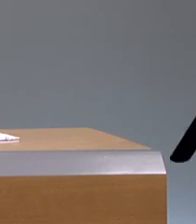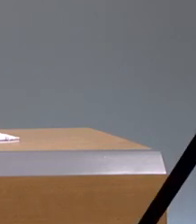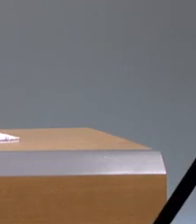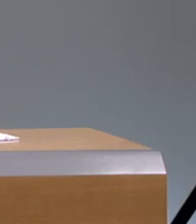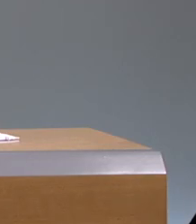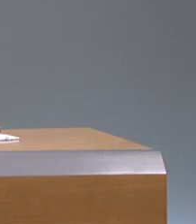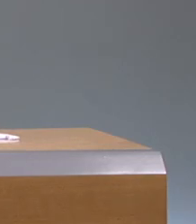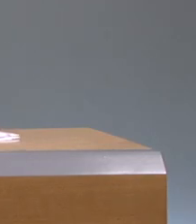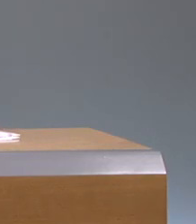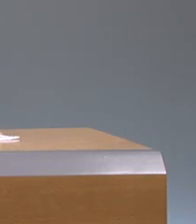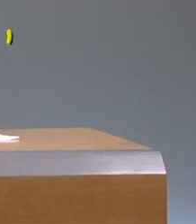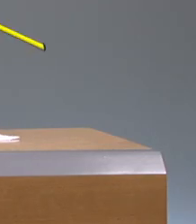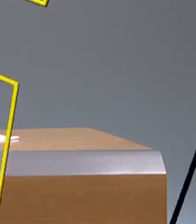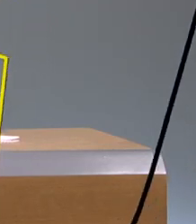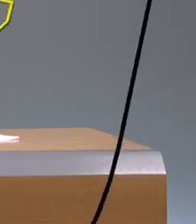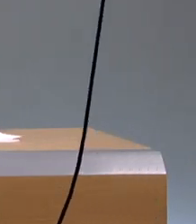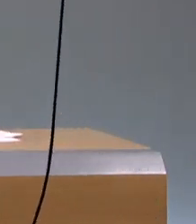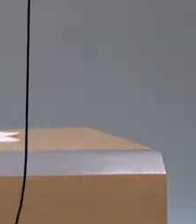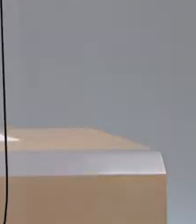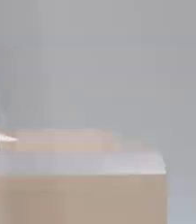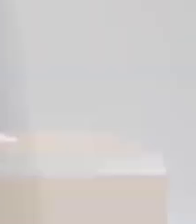gracias Pues muchas